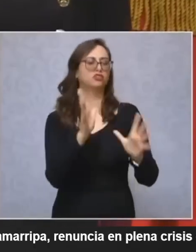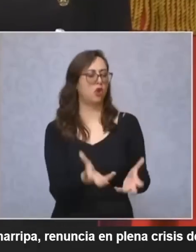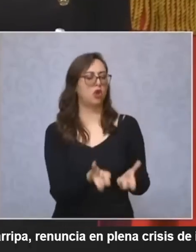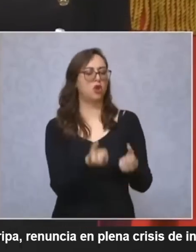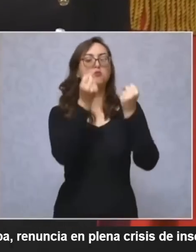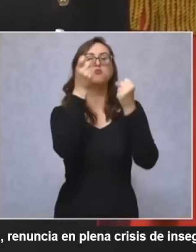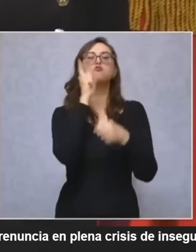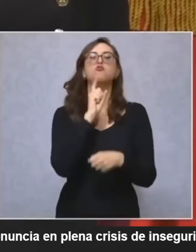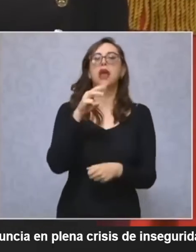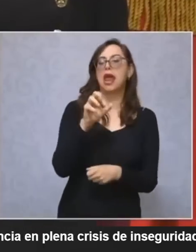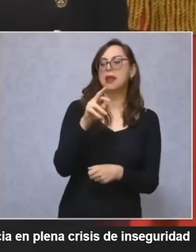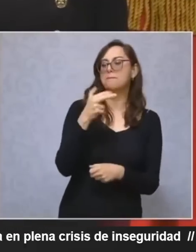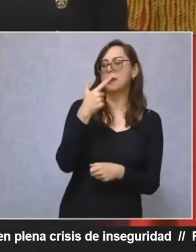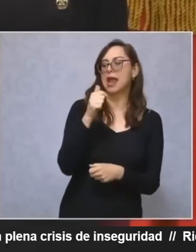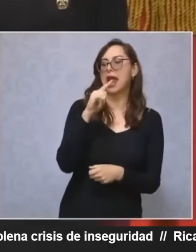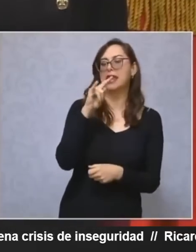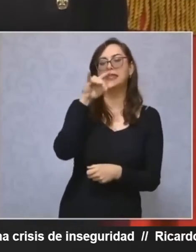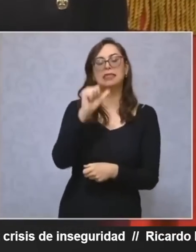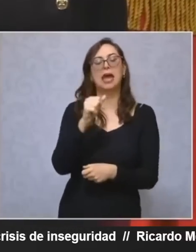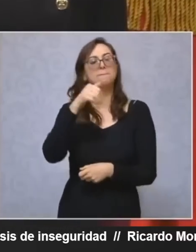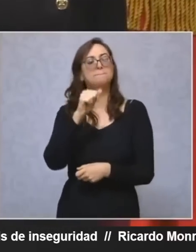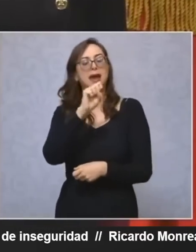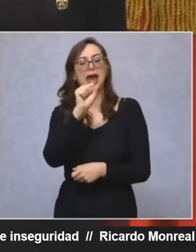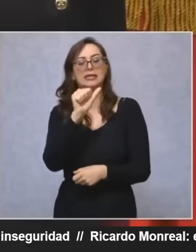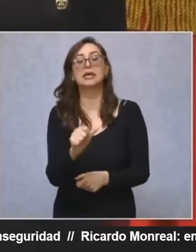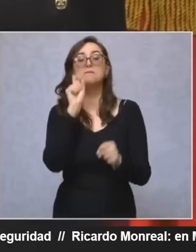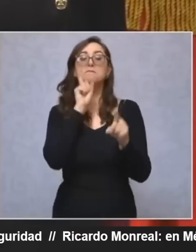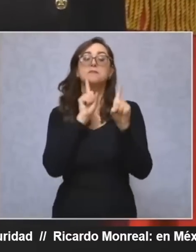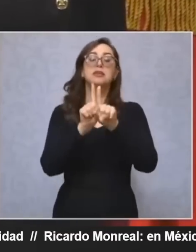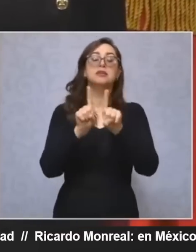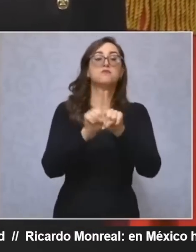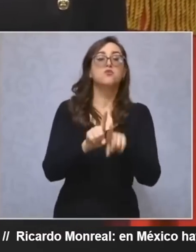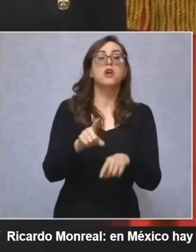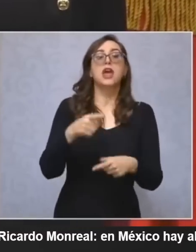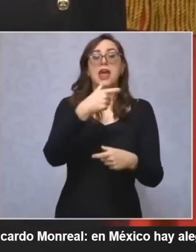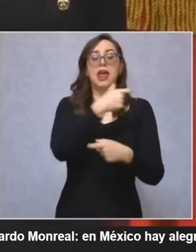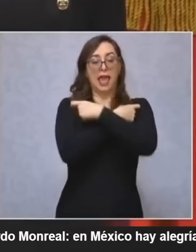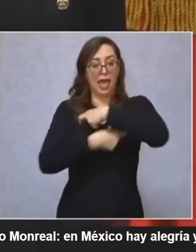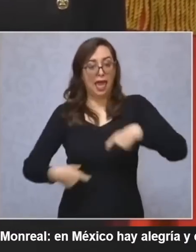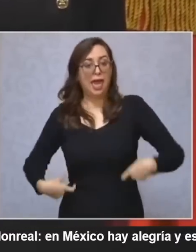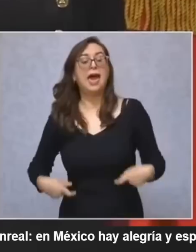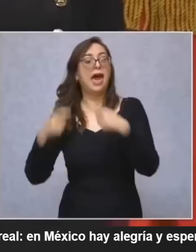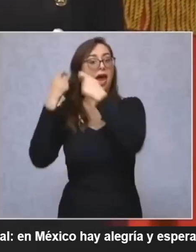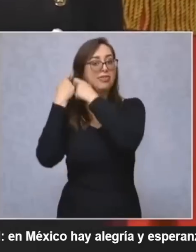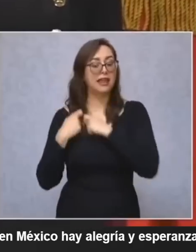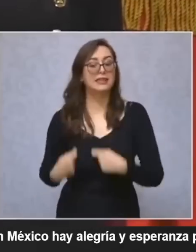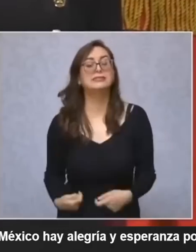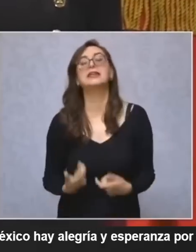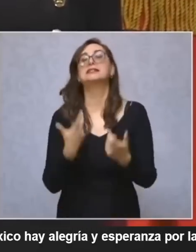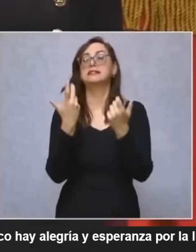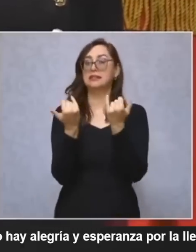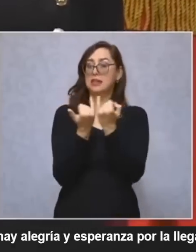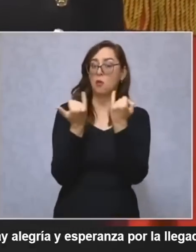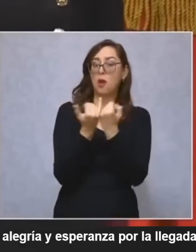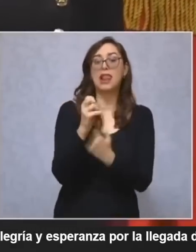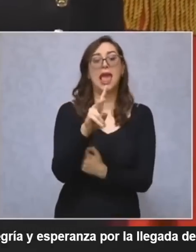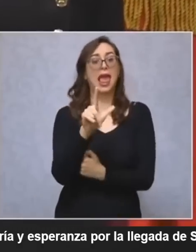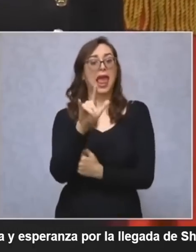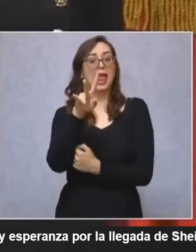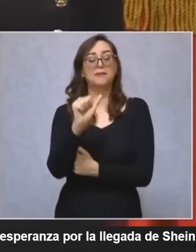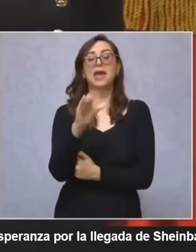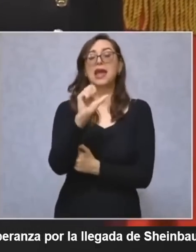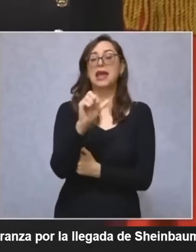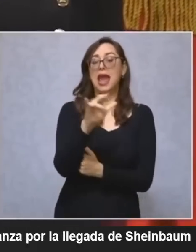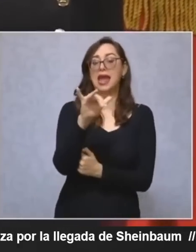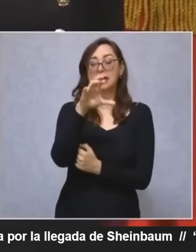Maza, de Adela Velarde, que comandó las Adelitas en la Revolución, de Dolores Jiménez Muro, de Elvia Carrillo Puerto